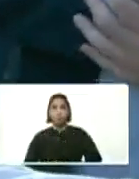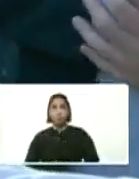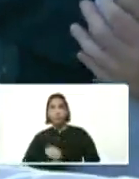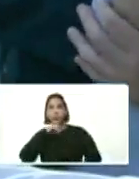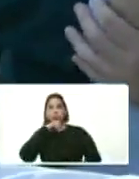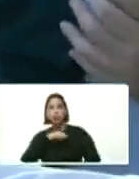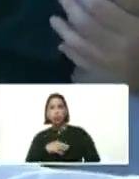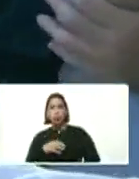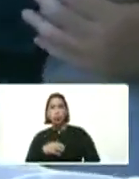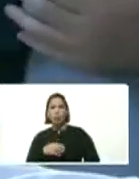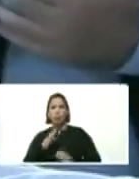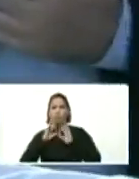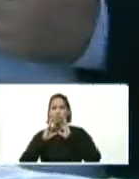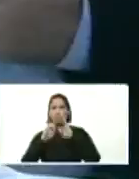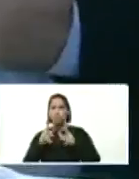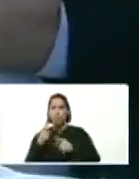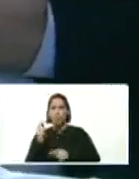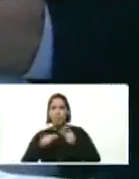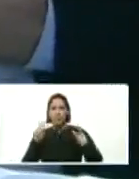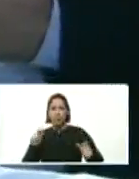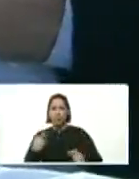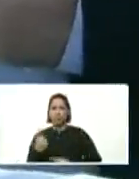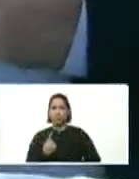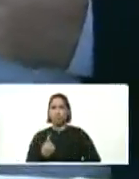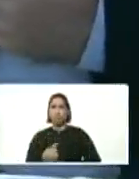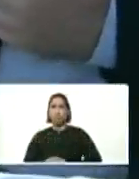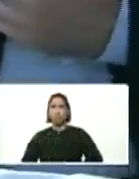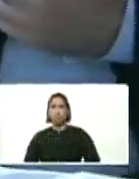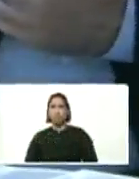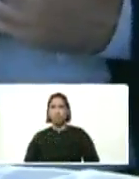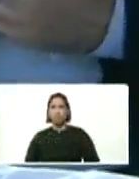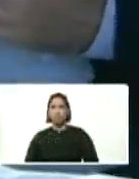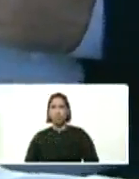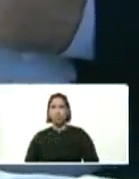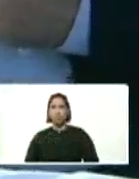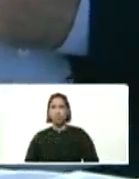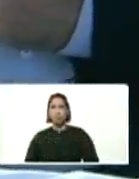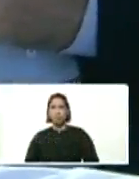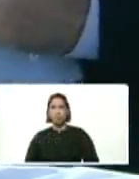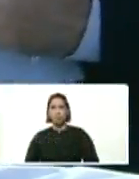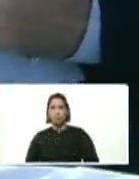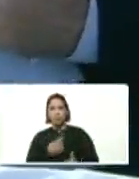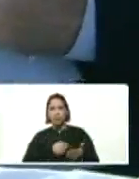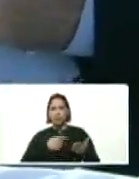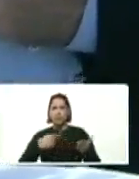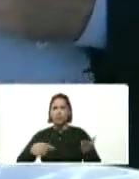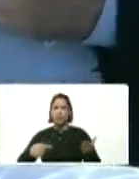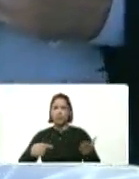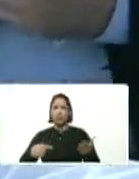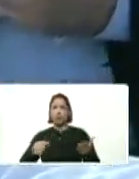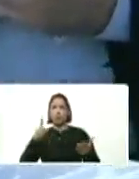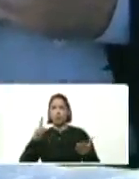historias narradas por sus protagonistas. Escrito por Jairo Aponte y Edgar Marchena. Me